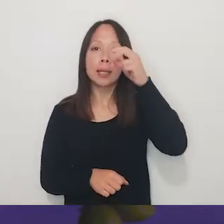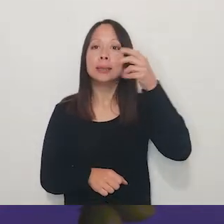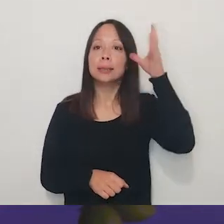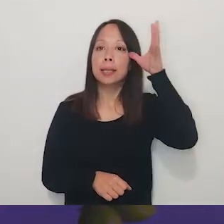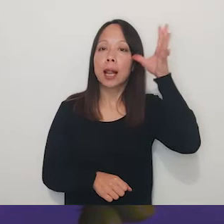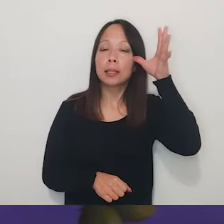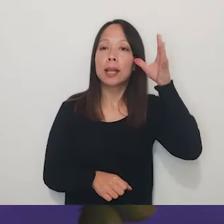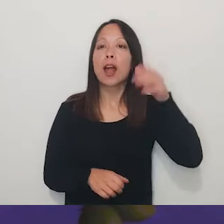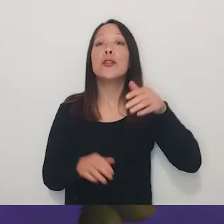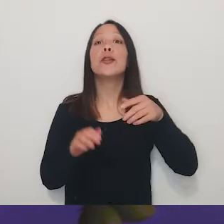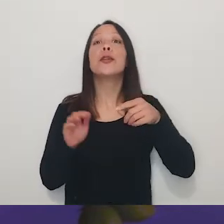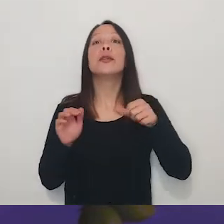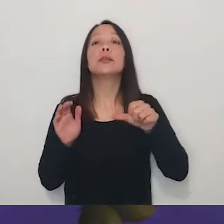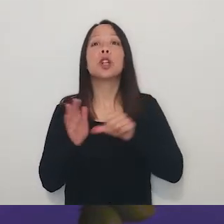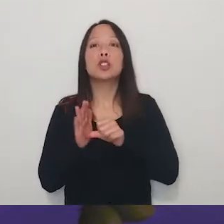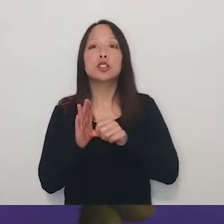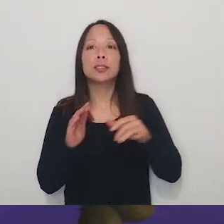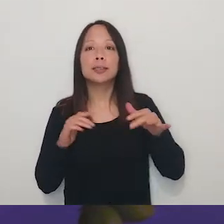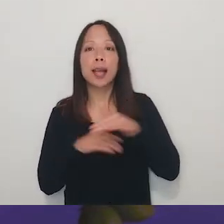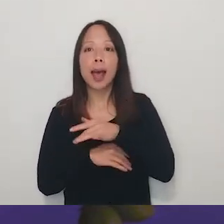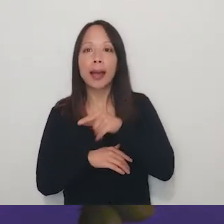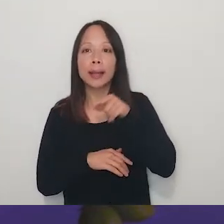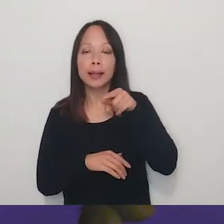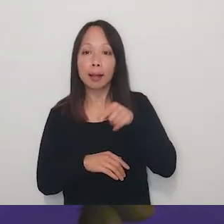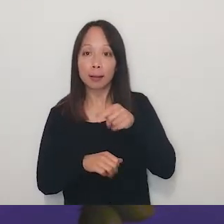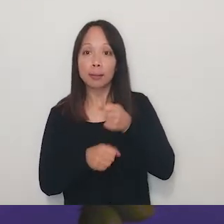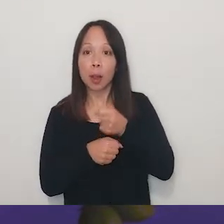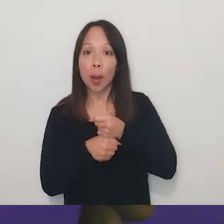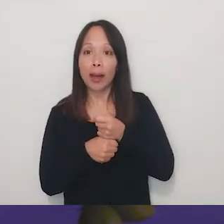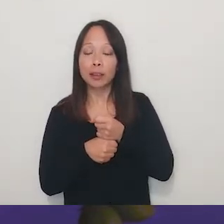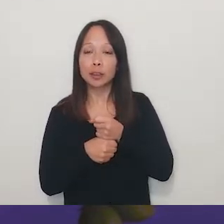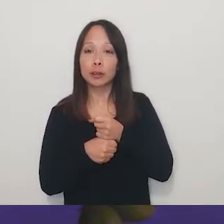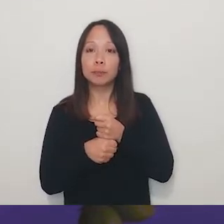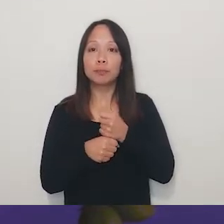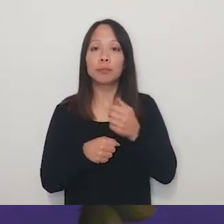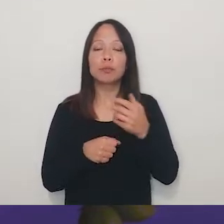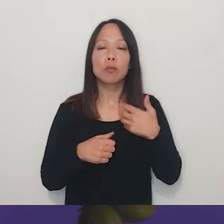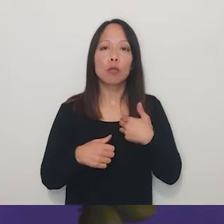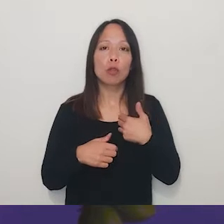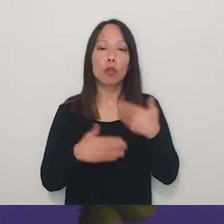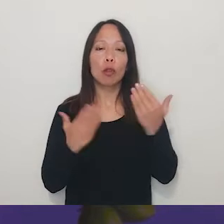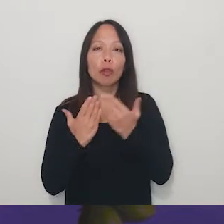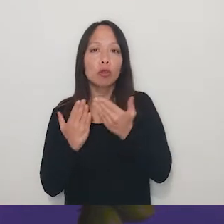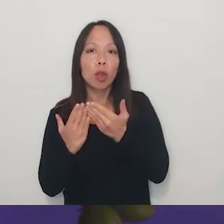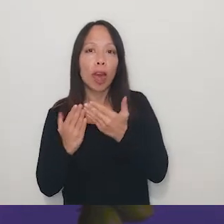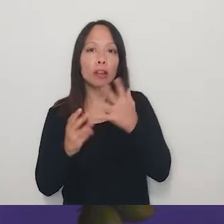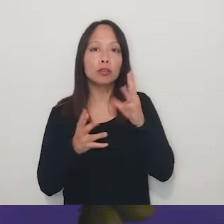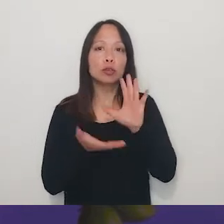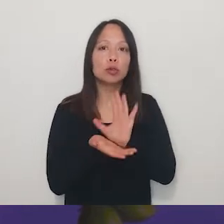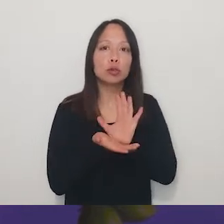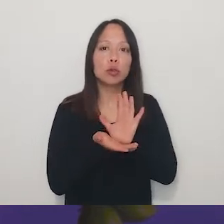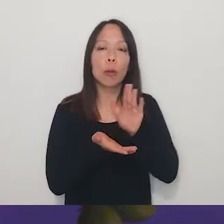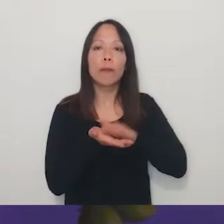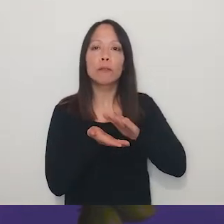enfermedades raras, me formé en genética y enfermedades metabólicas y la idea de esta charla es tratar de repasar